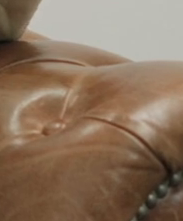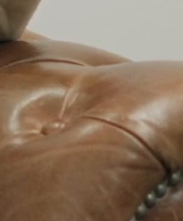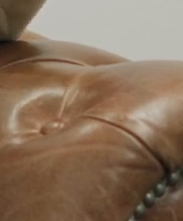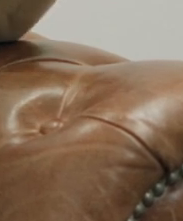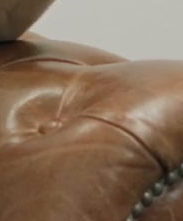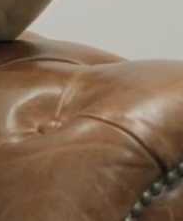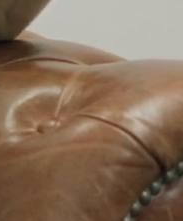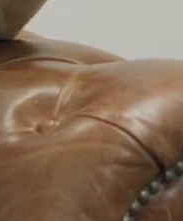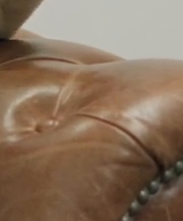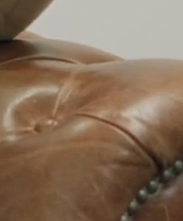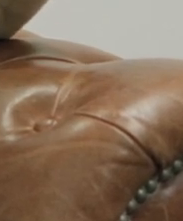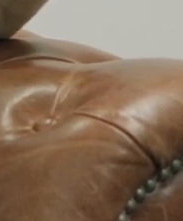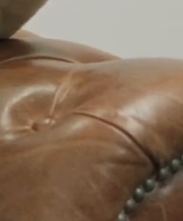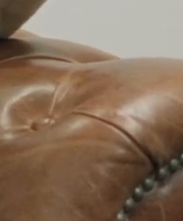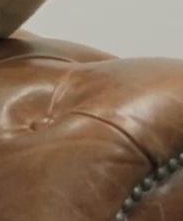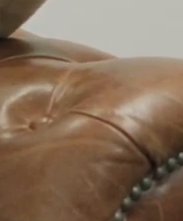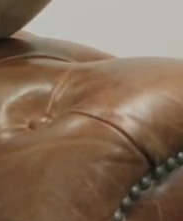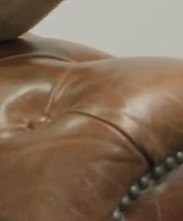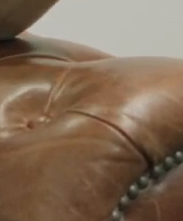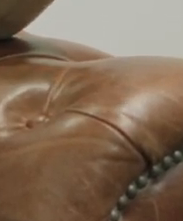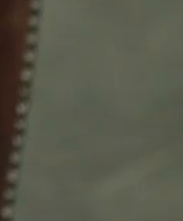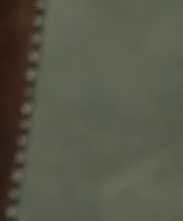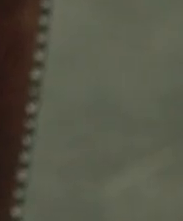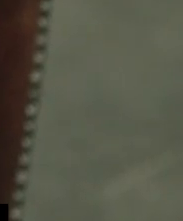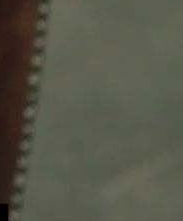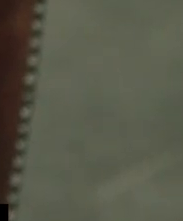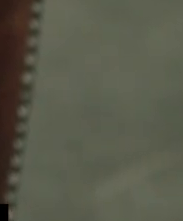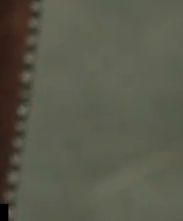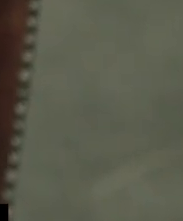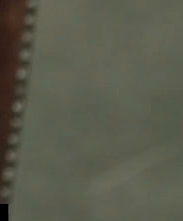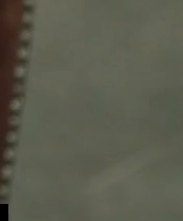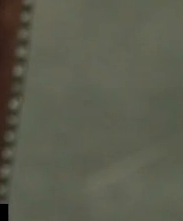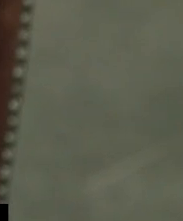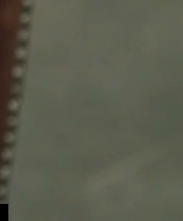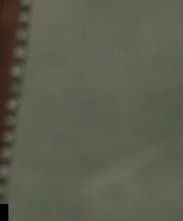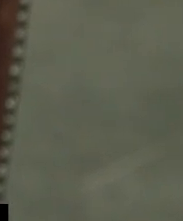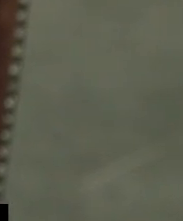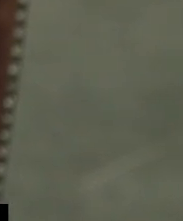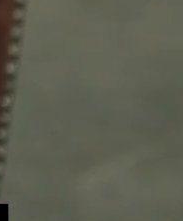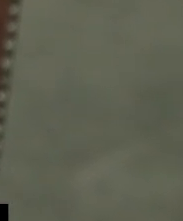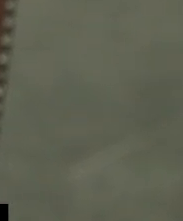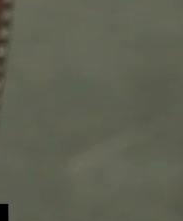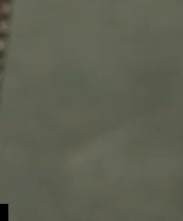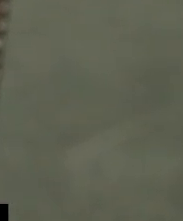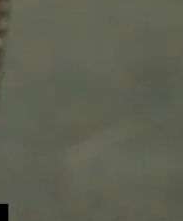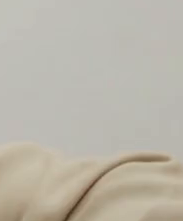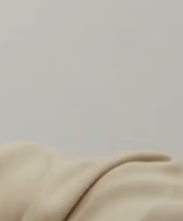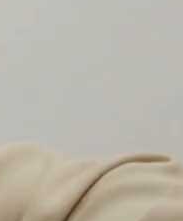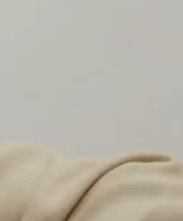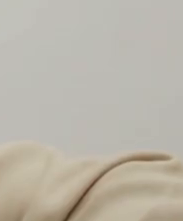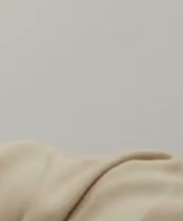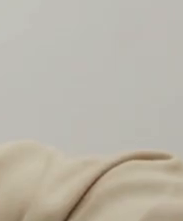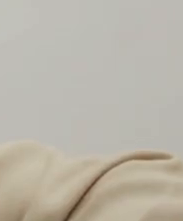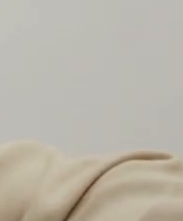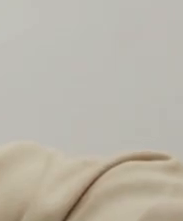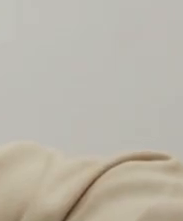Podemos ver una crisis social importante, fruto de las brechas que está generando la innovación,